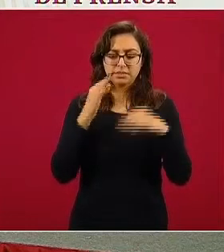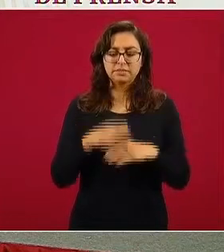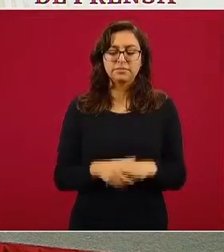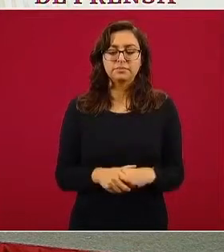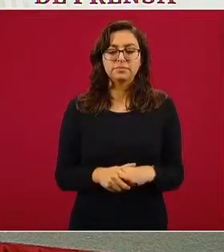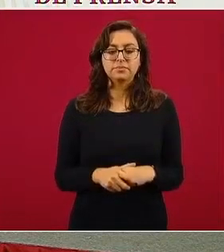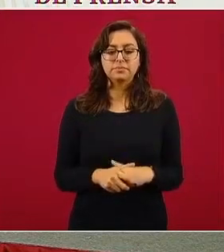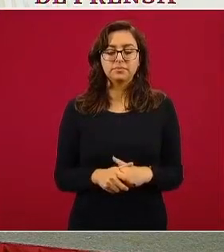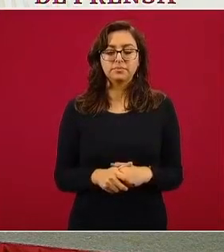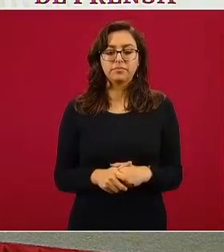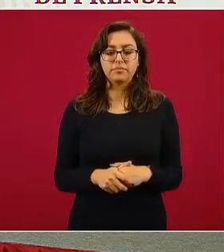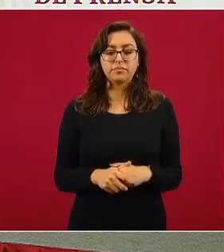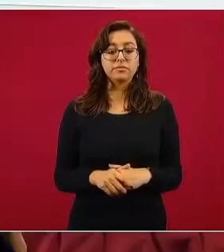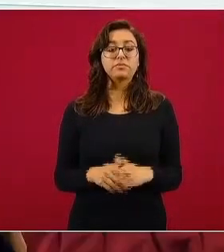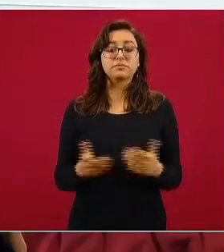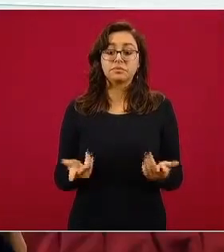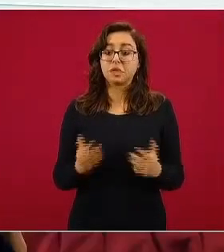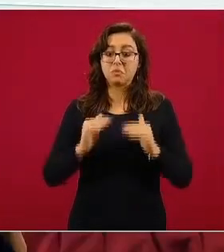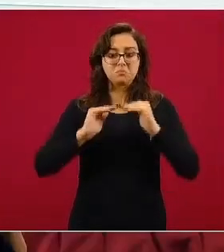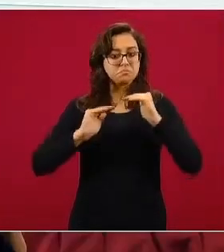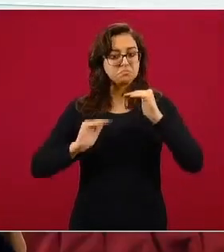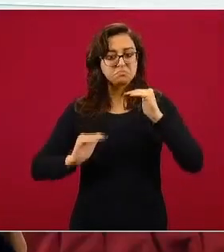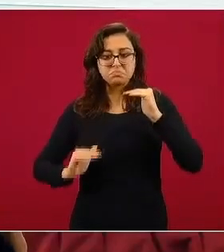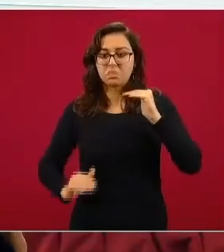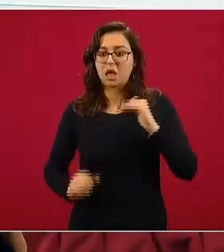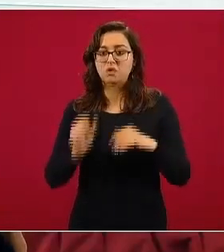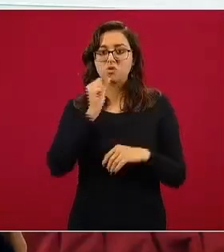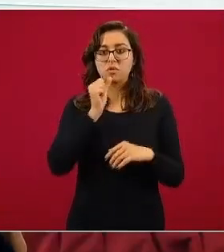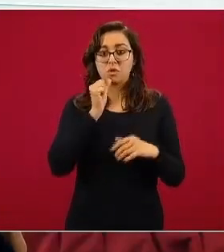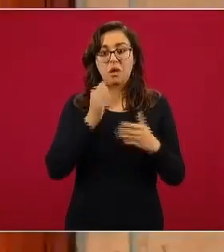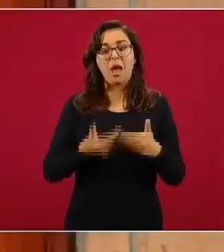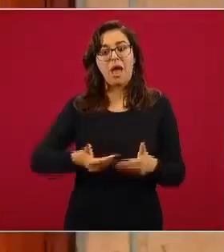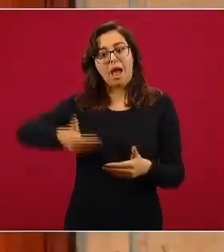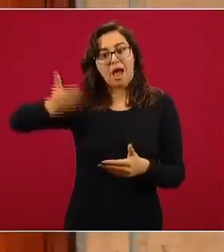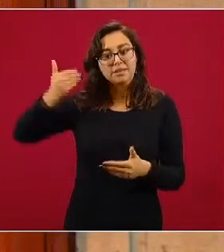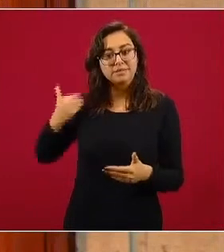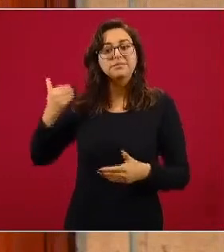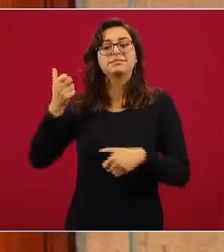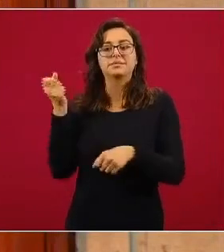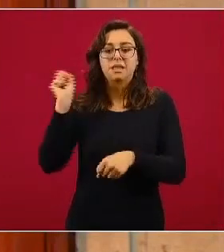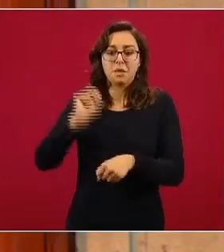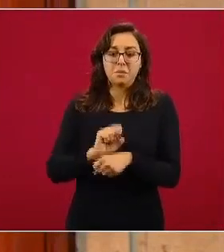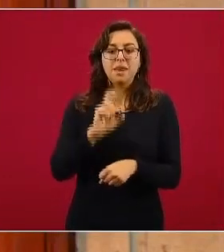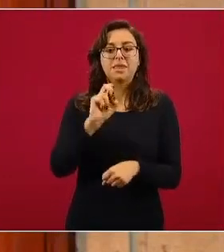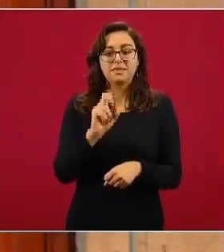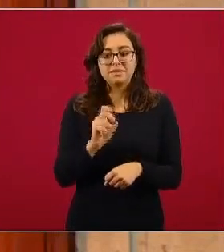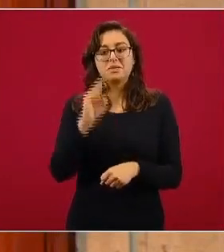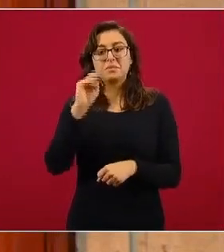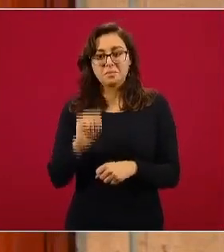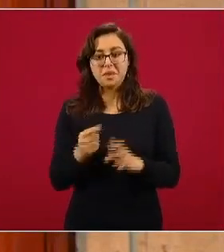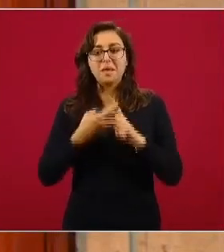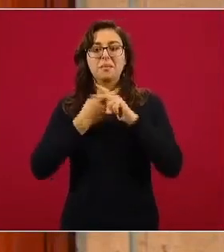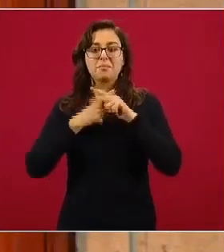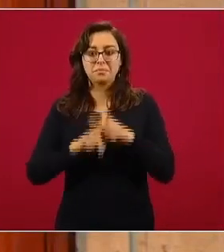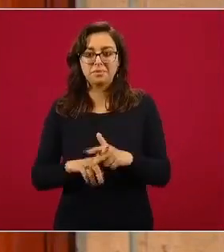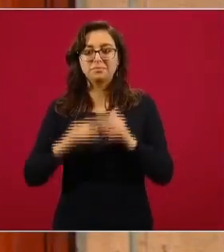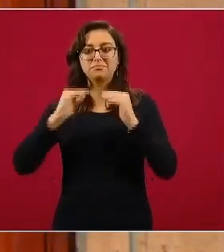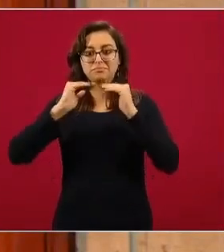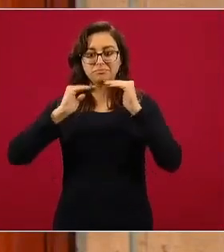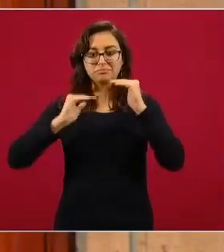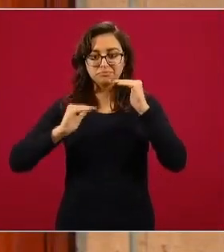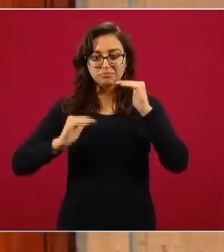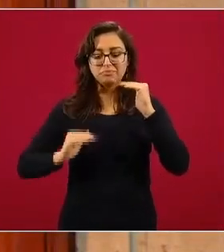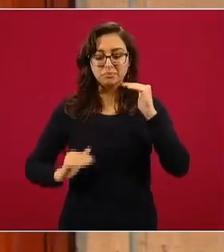no regresamos a niveles de descenso como los que tuvimos, por ejemplo, en la semana 39, pero en la medida que las